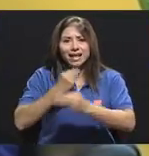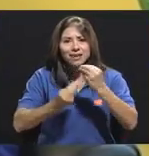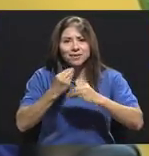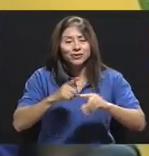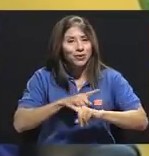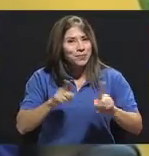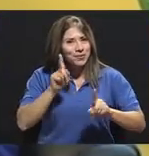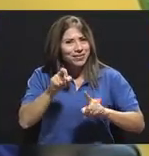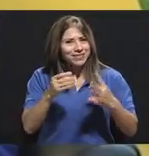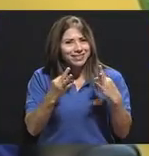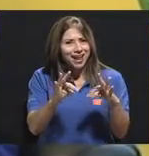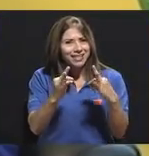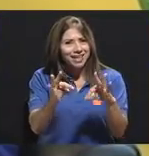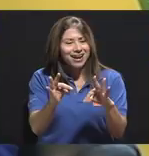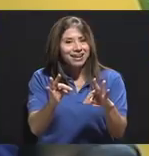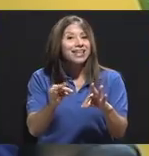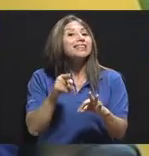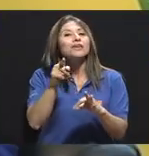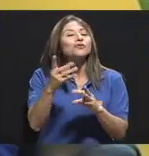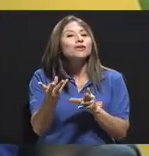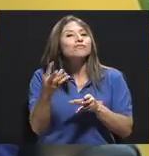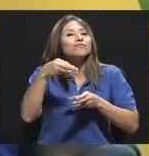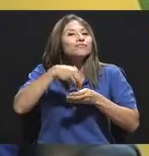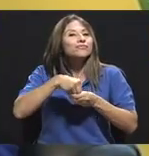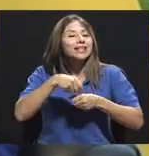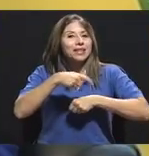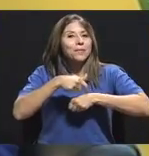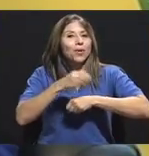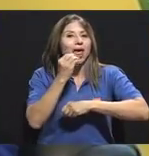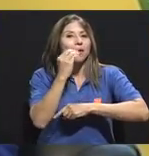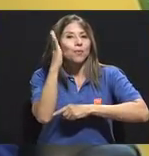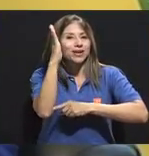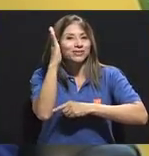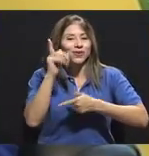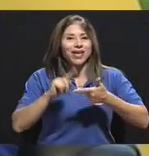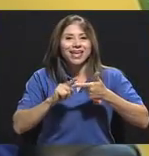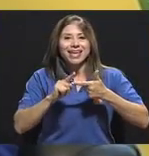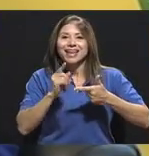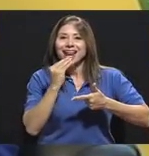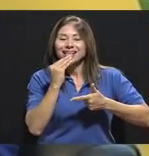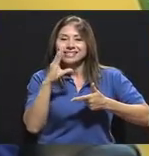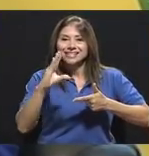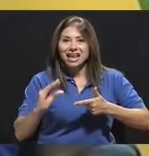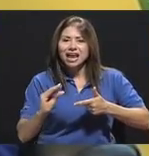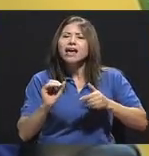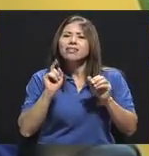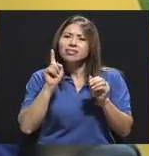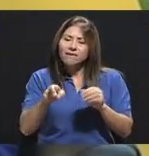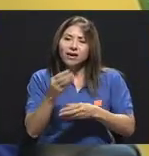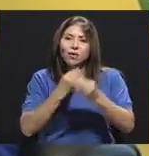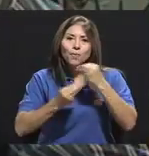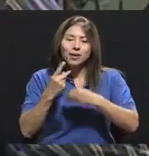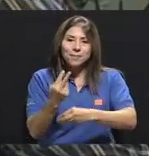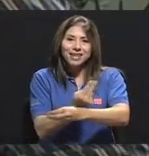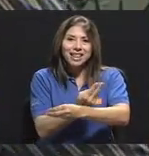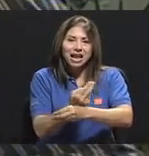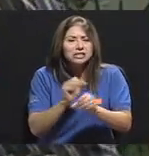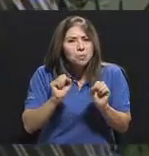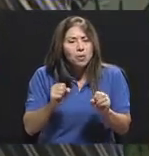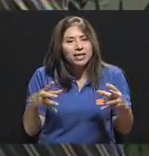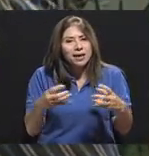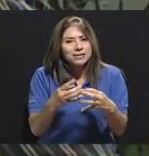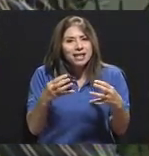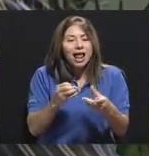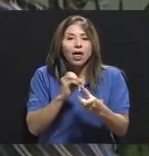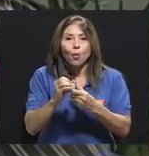Ojalá los tiempos más importantes de comida como el almuerzo y la cena vegetales en ensaladitas o en picadillos verdad y con respecto al